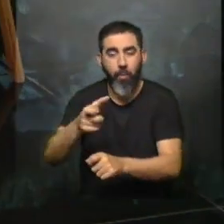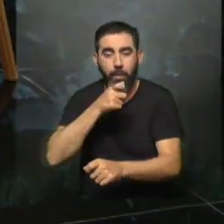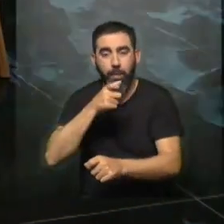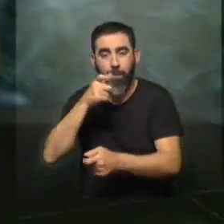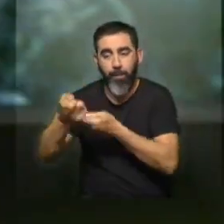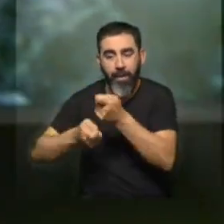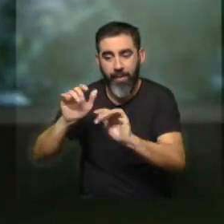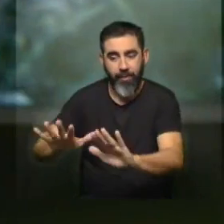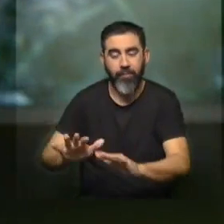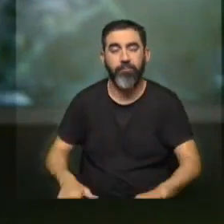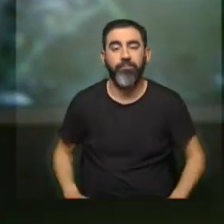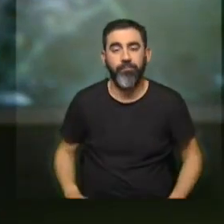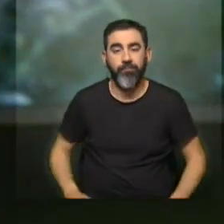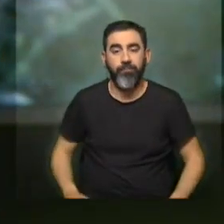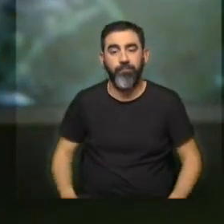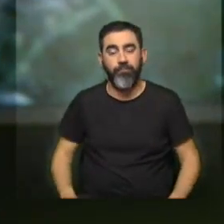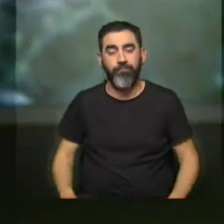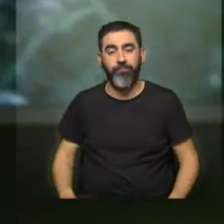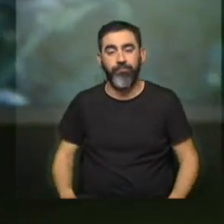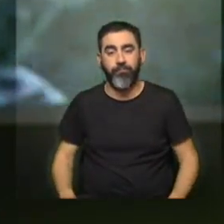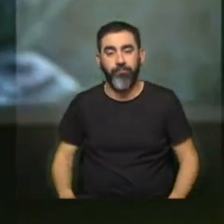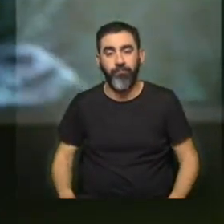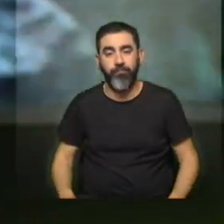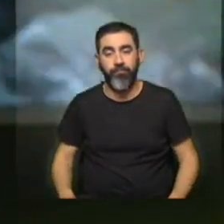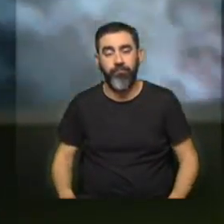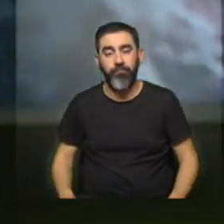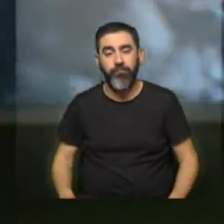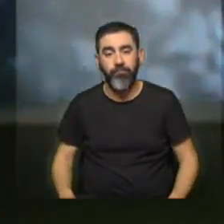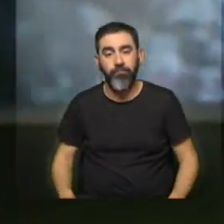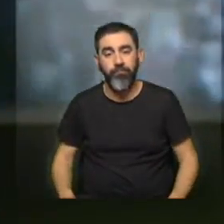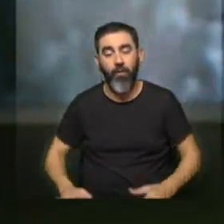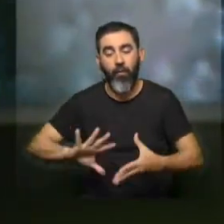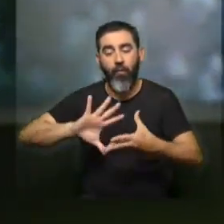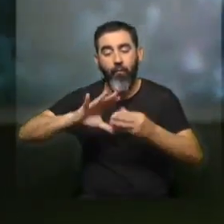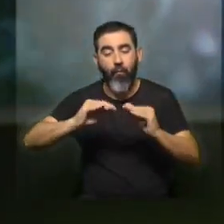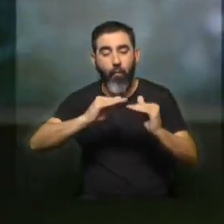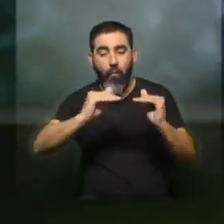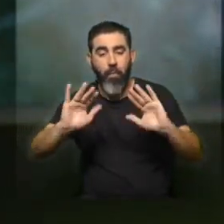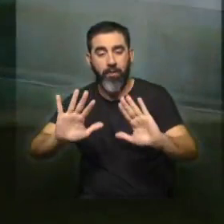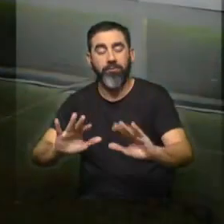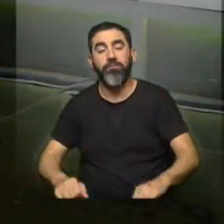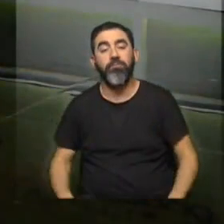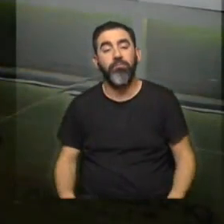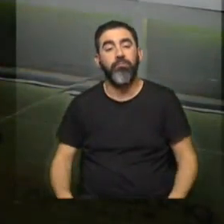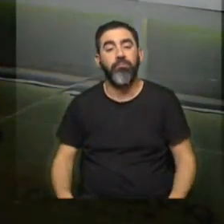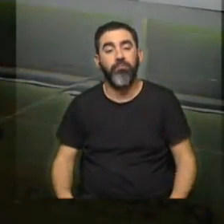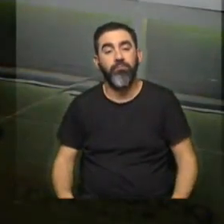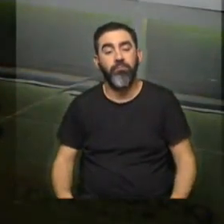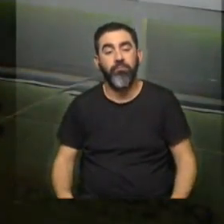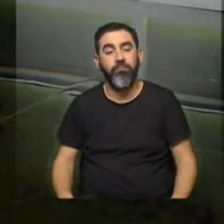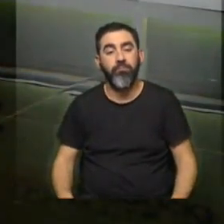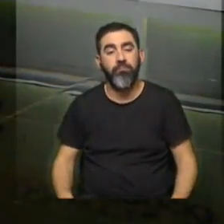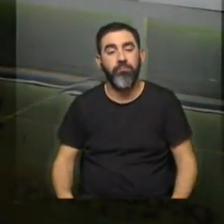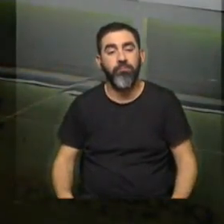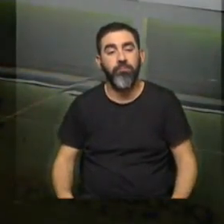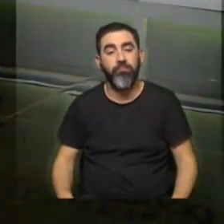y dio esas formas que ya están estandarizadas en parte. Y eso estandarizado, ahí me das pie para otro lado.